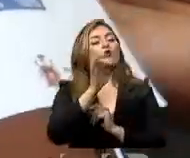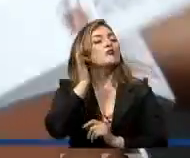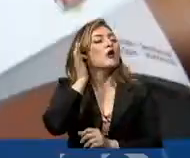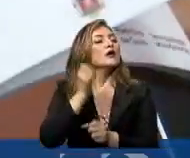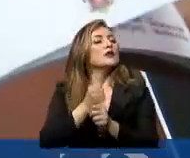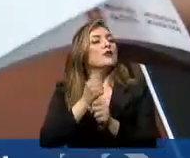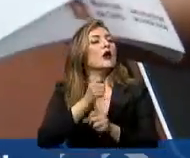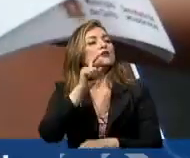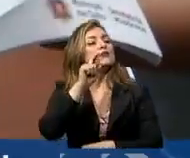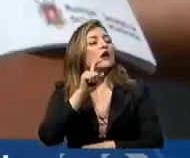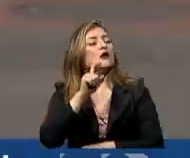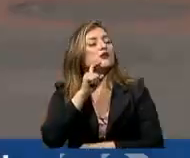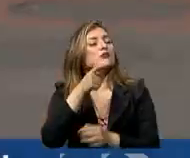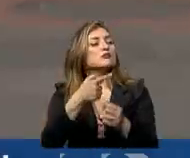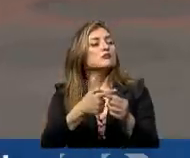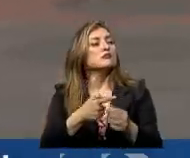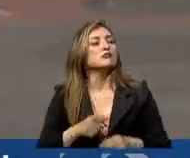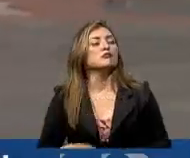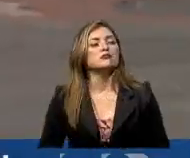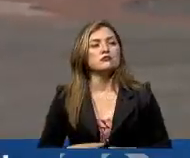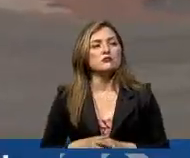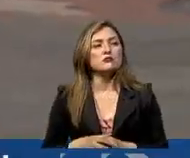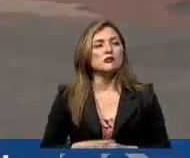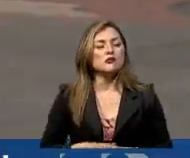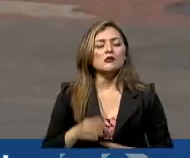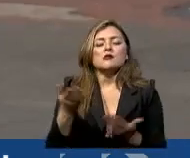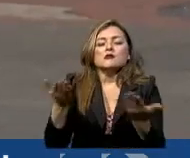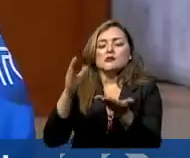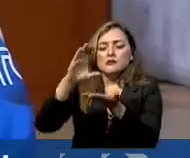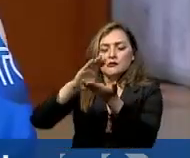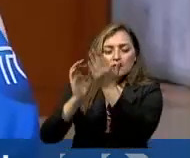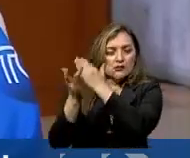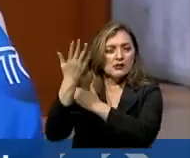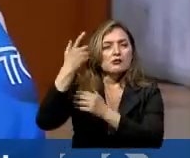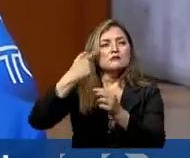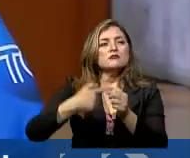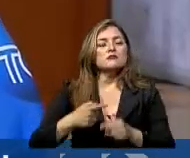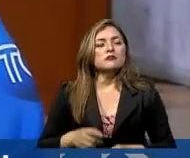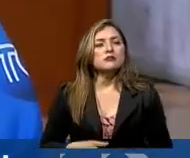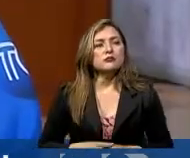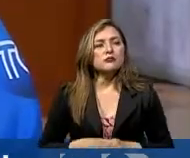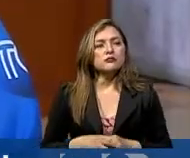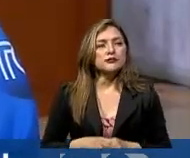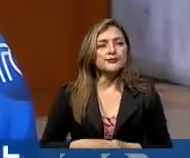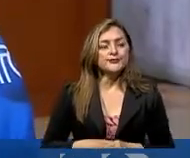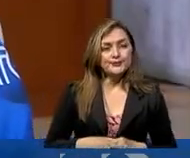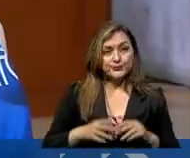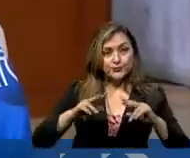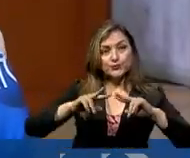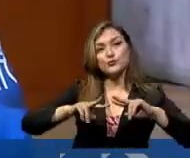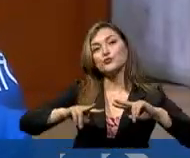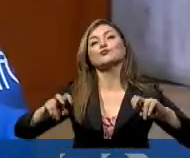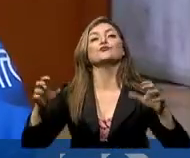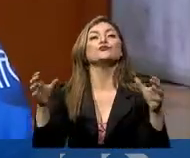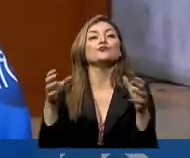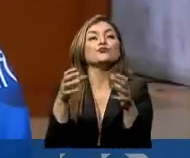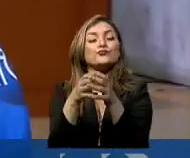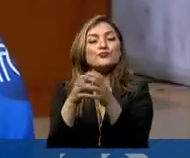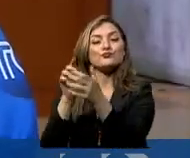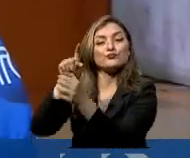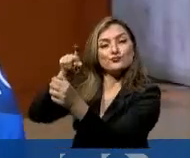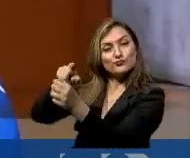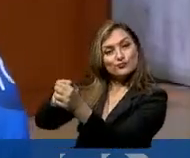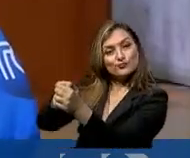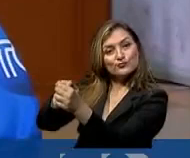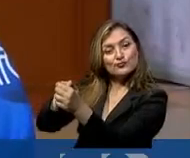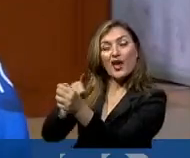mujeres trabajadoras sexuales que laboran en el Centro Histórico de Quito. Esto solamente fue la investigación de las asociadas. No están